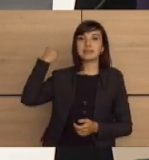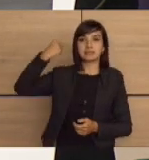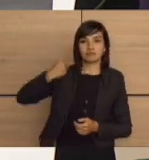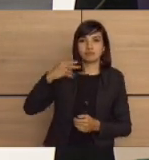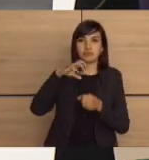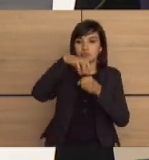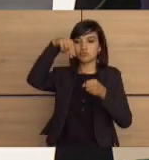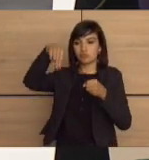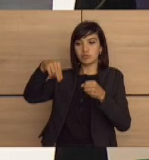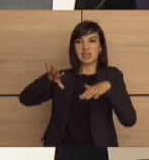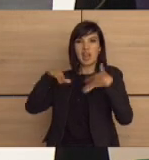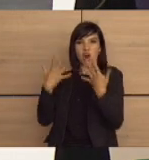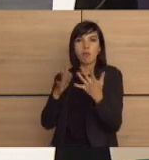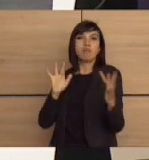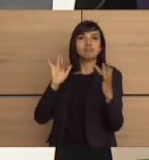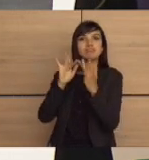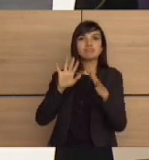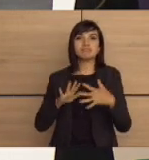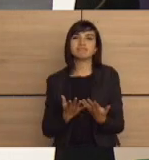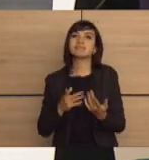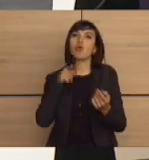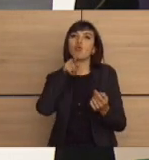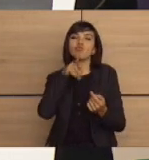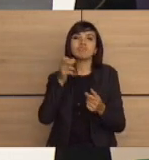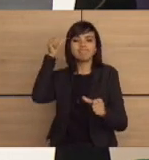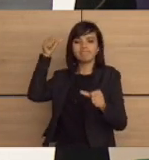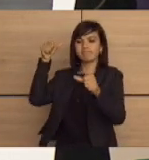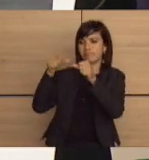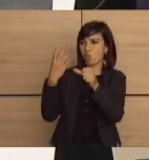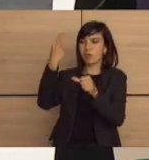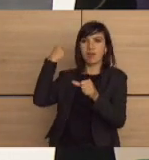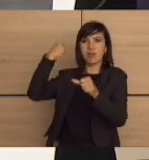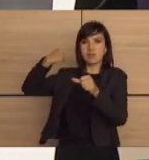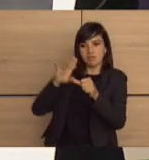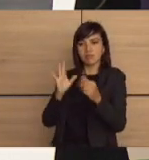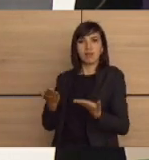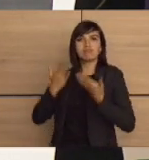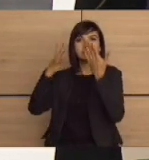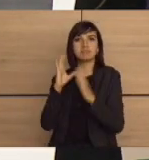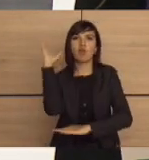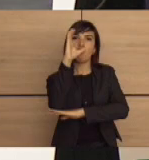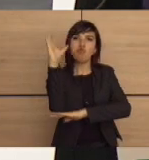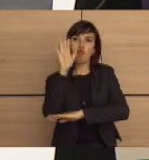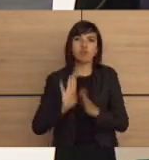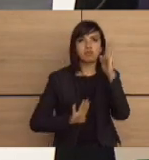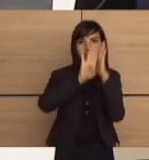del pensamiento crítico, la formación de memoria histórica y el reconocimiento de la diversidad de la nación.